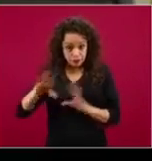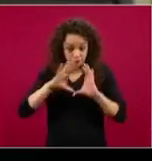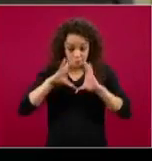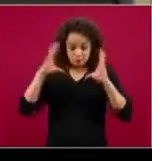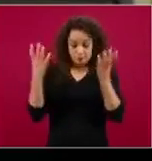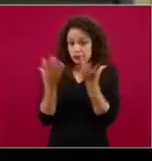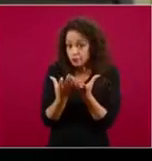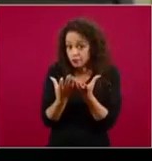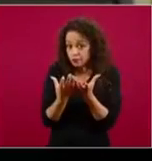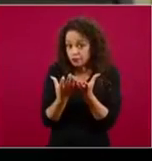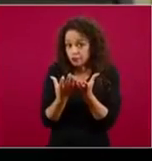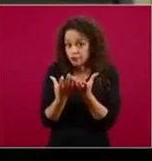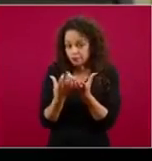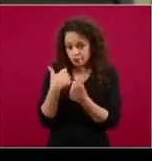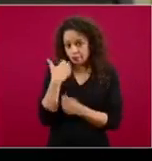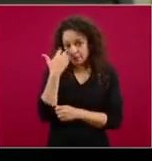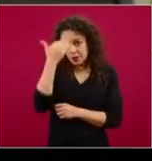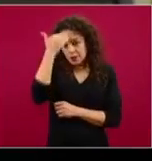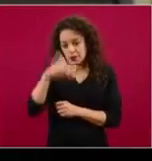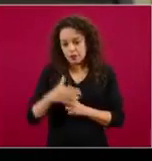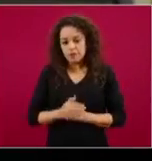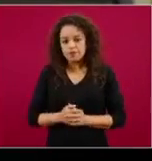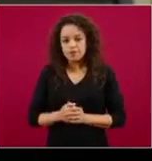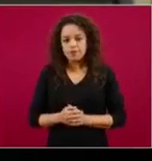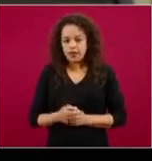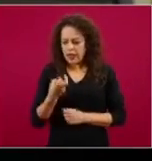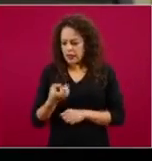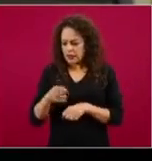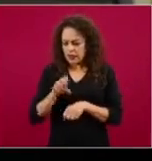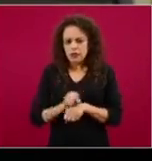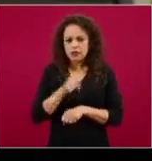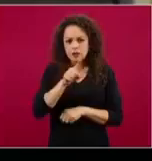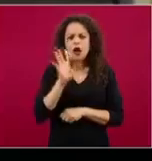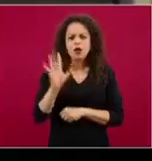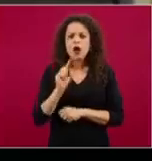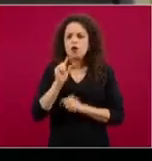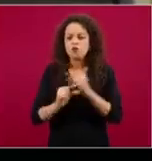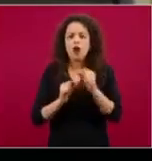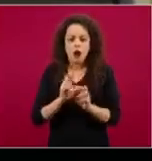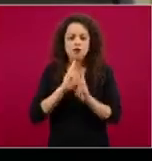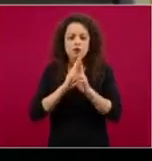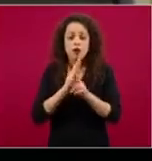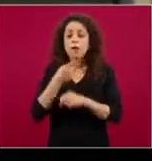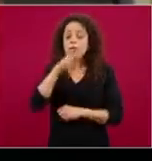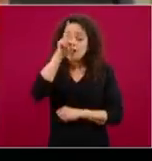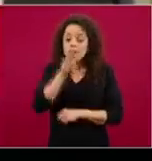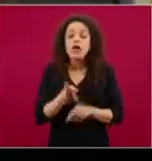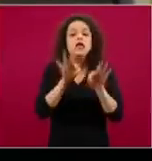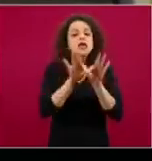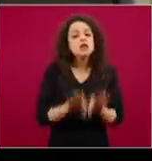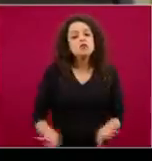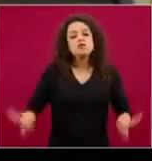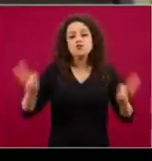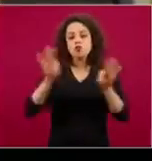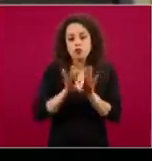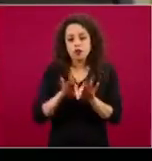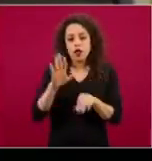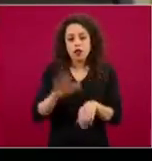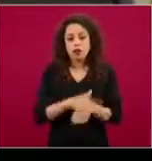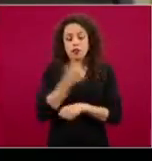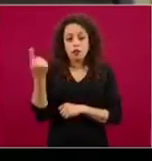ido contestando en la semana, pero es importante porque realmente si uno ve la